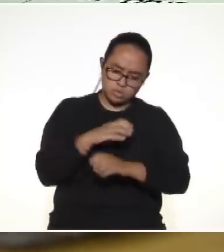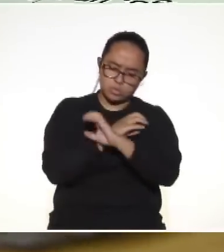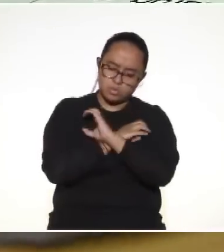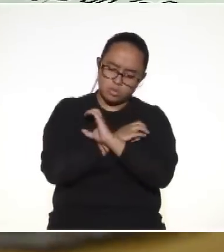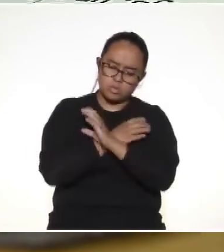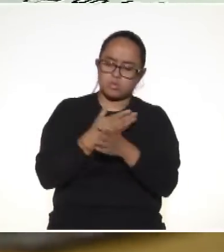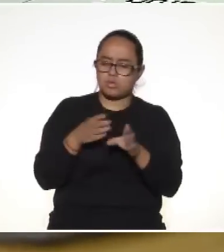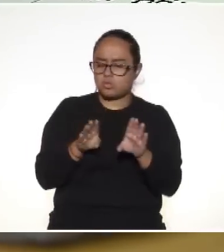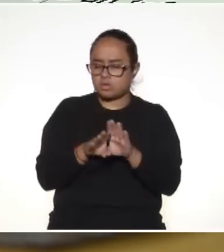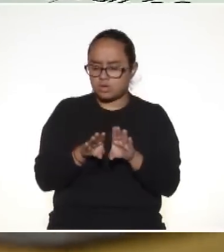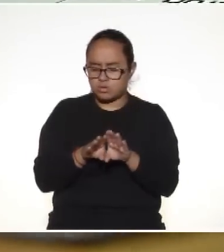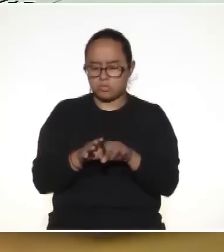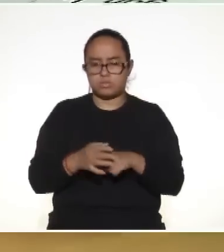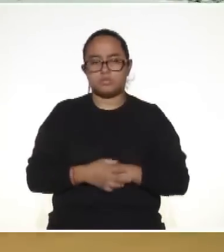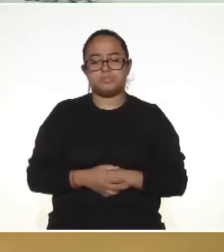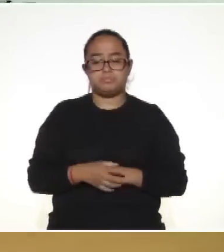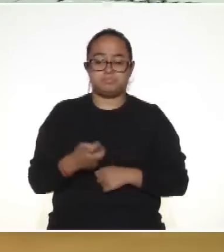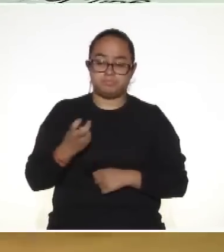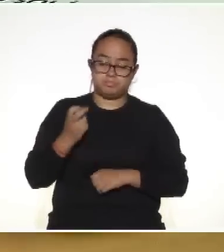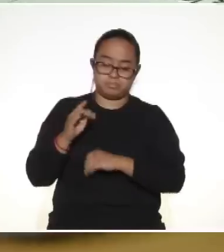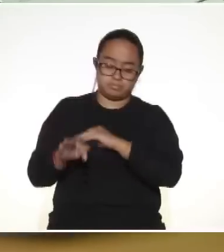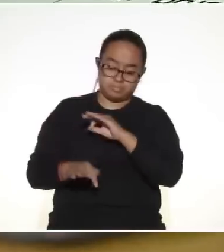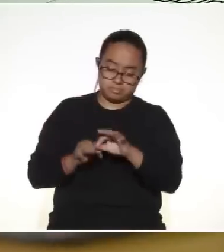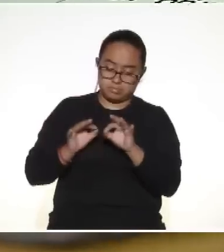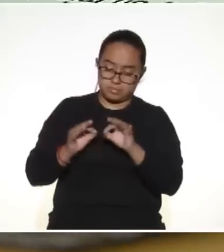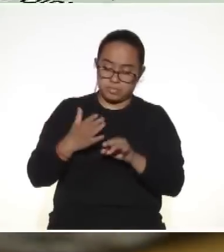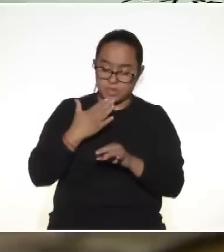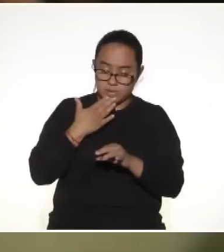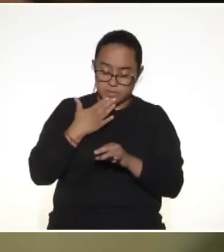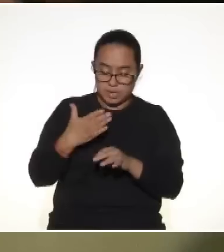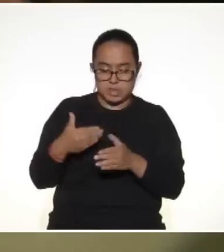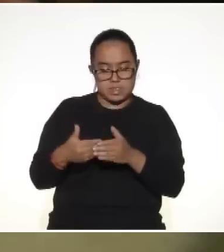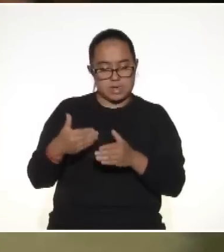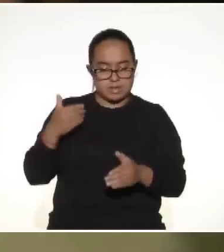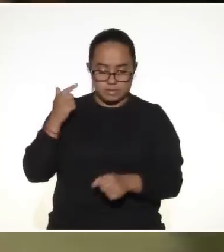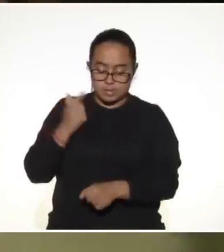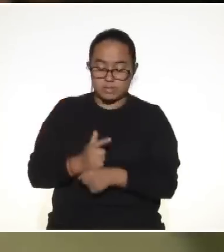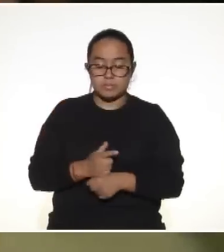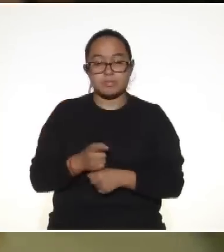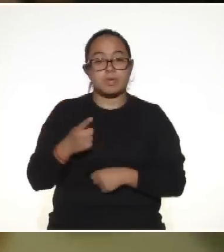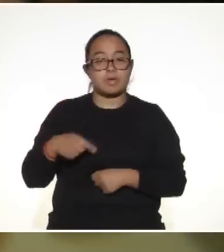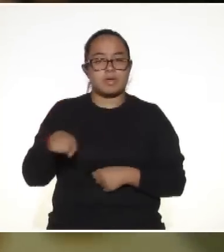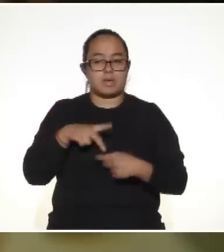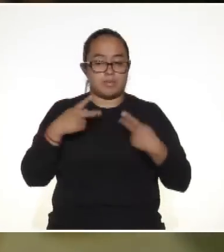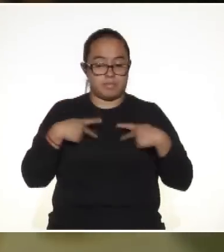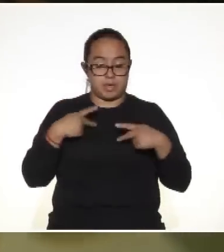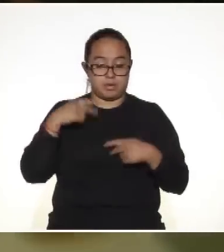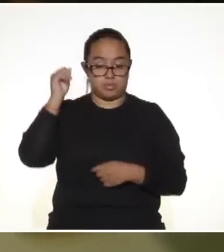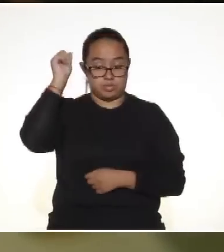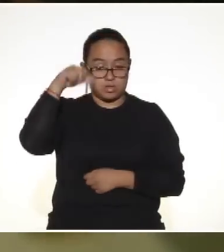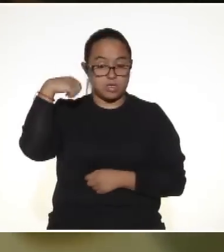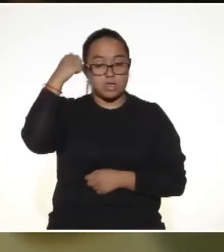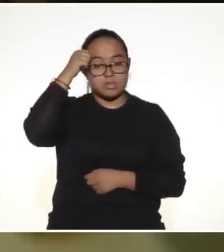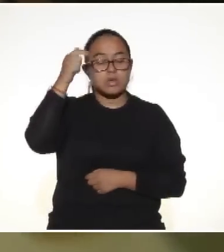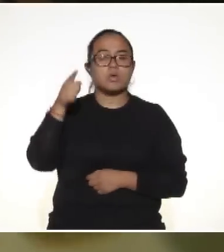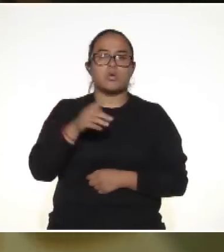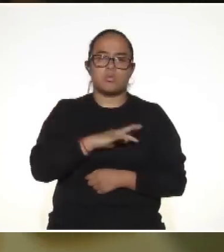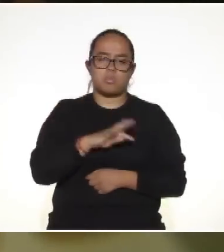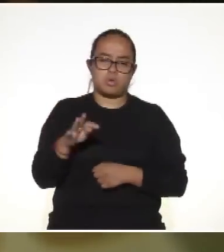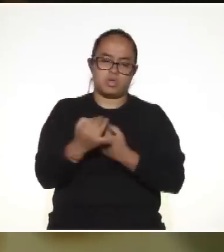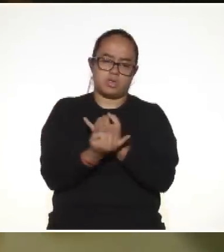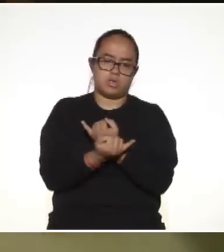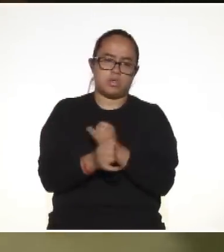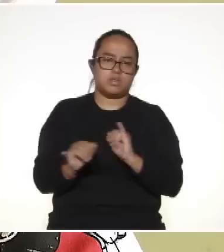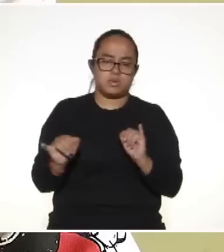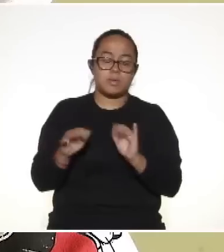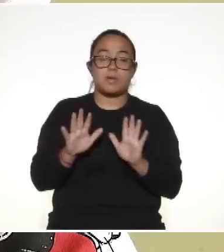del paciente. Con el tratamiento adecuado y a tiempo, se busca que las personas con autismo sean independientes,